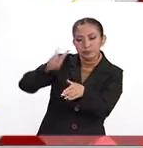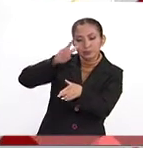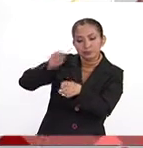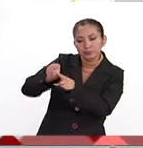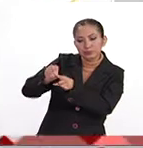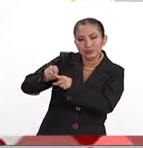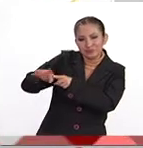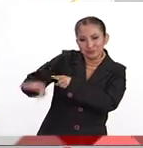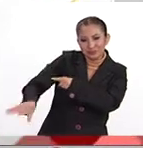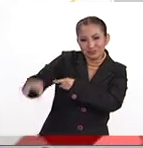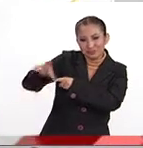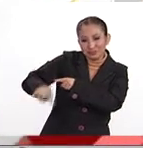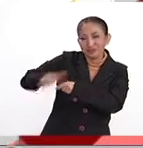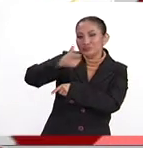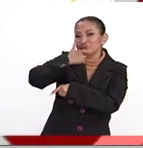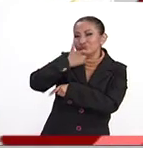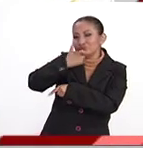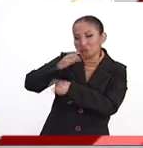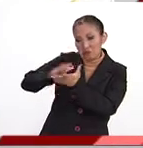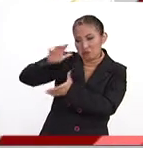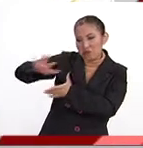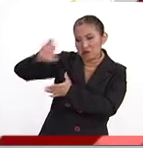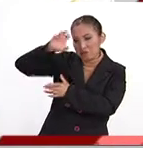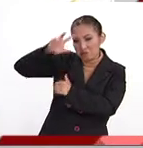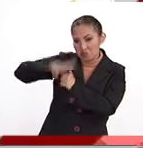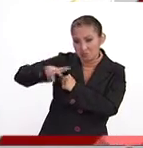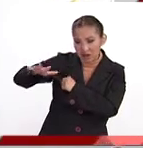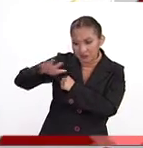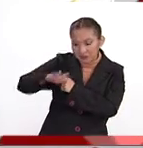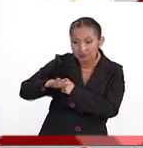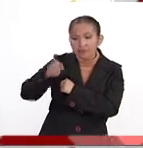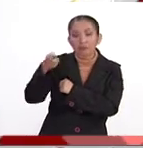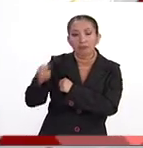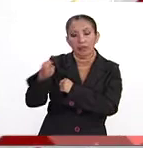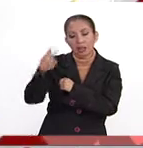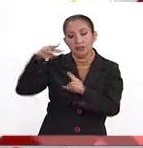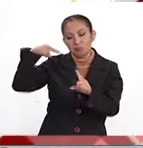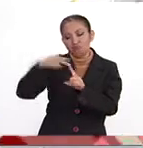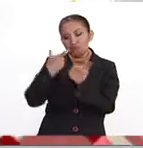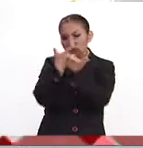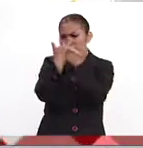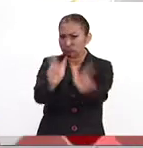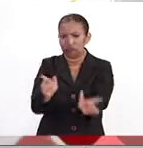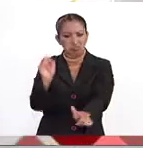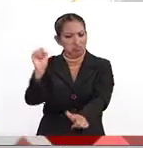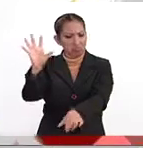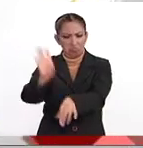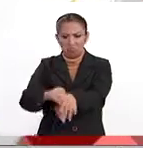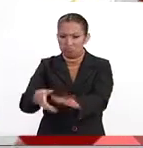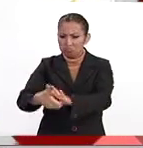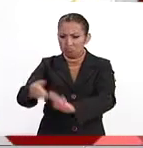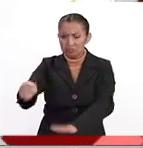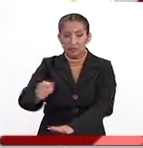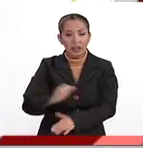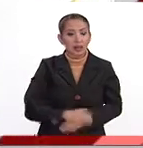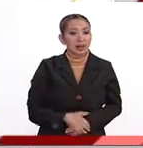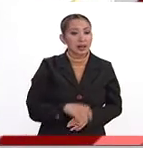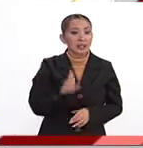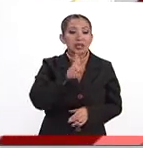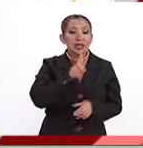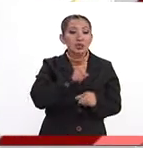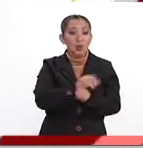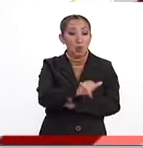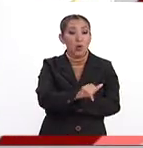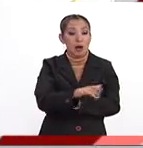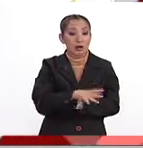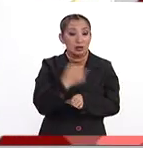influencia o tuvieron influencia británica, casi toda Europa. Esta es la visión más liberal, ¿no? Y en Sudamérica, Uruguay, ¿no? Pues